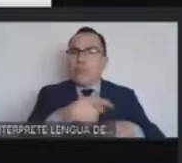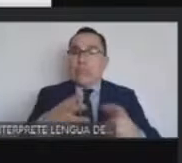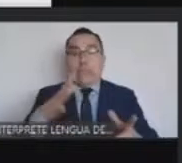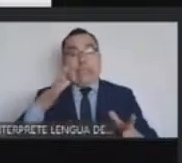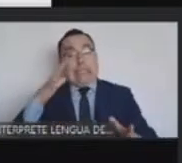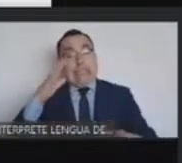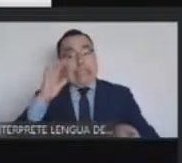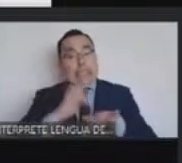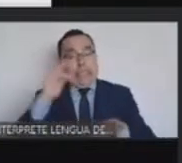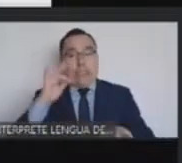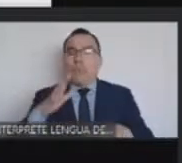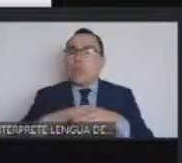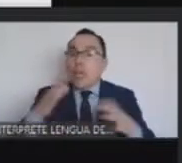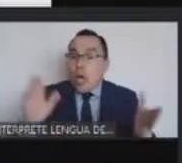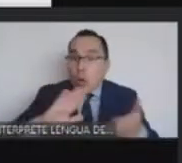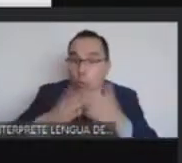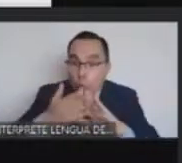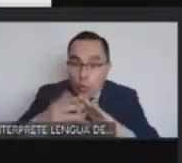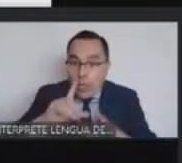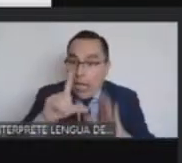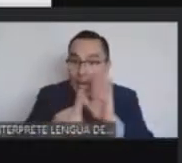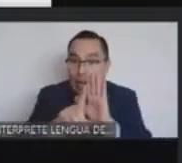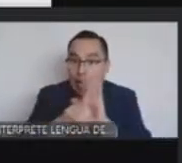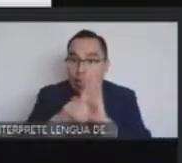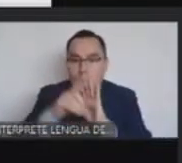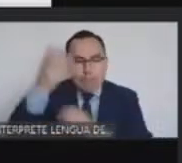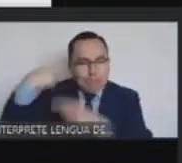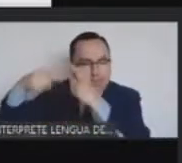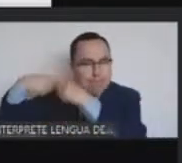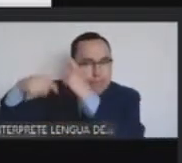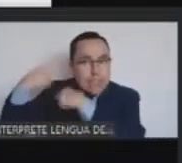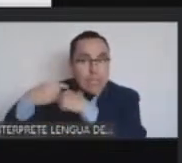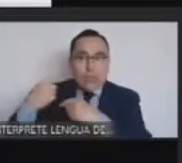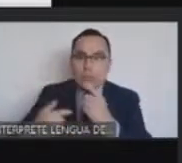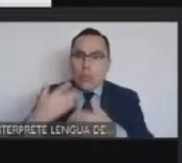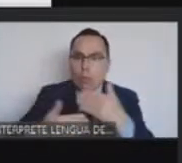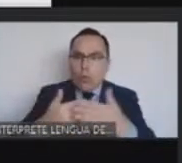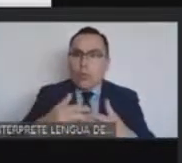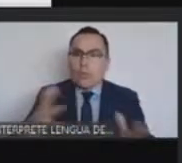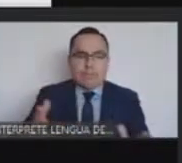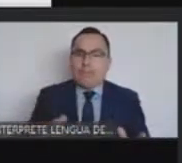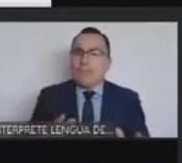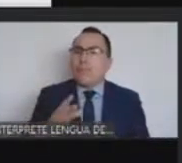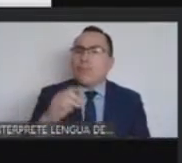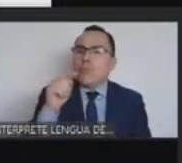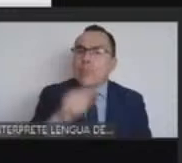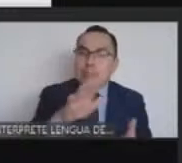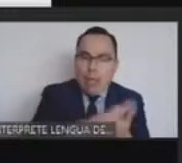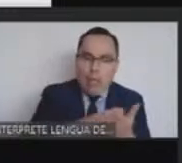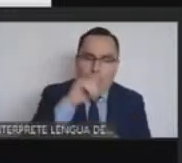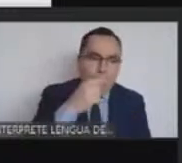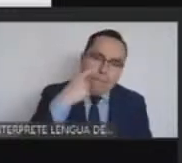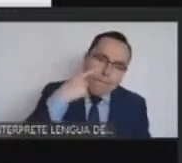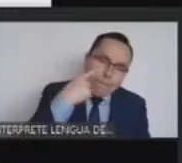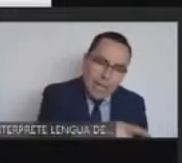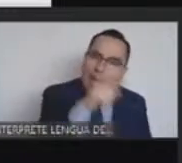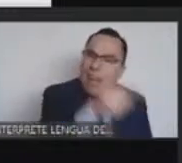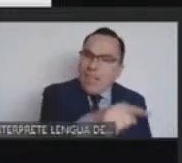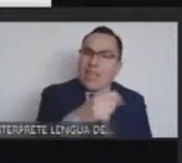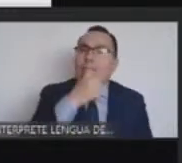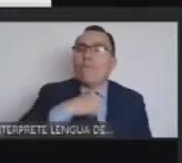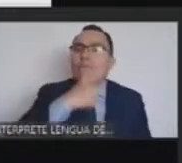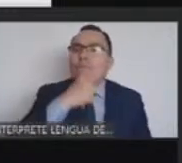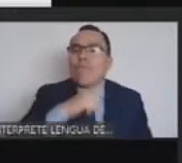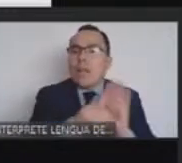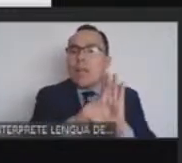en comunidades legales muy endogámicas. Cuando eso es muy evidente en aquellos lugares donde las comunidades